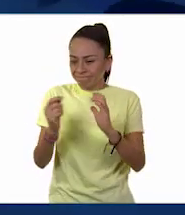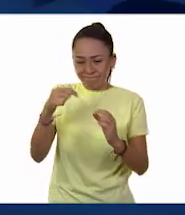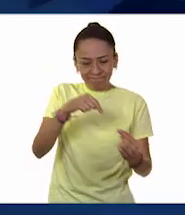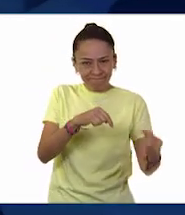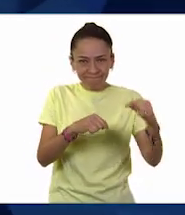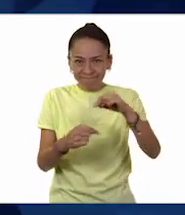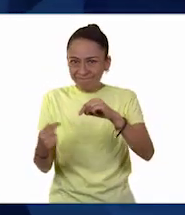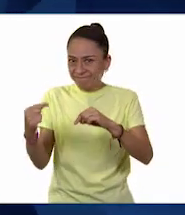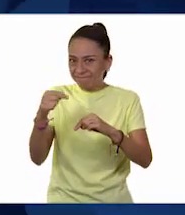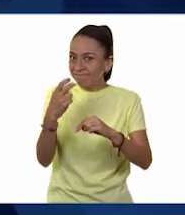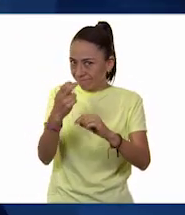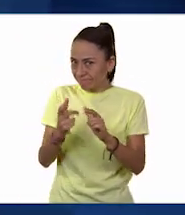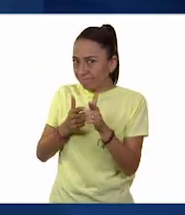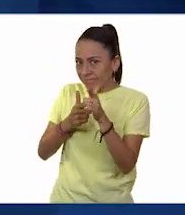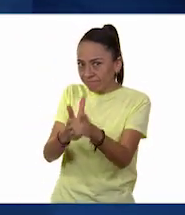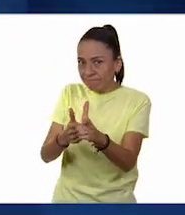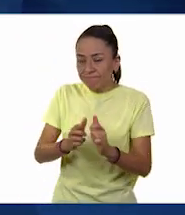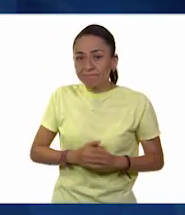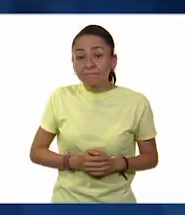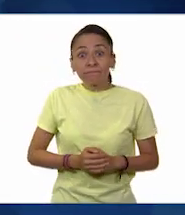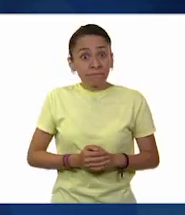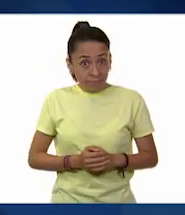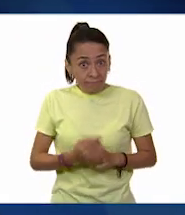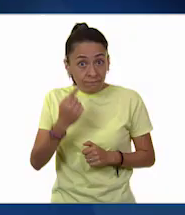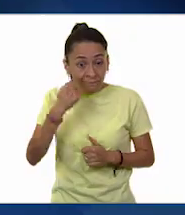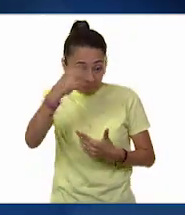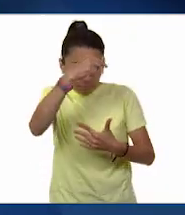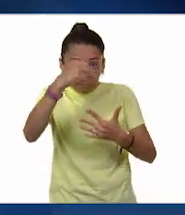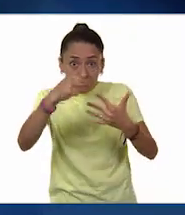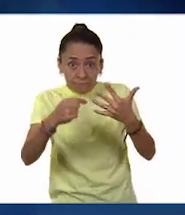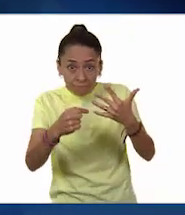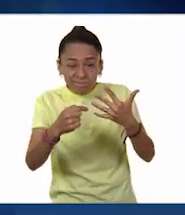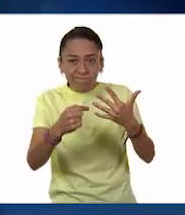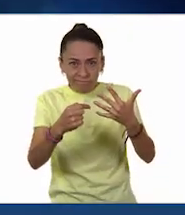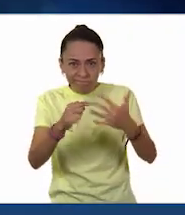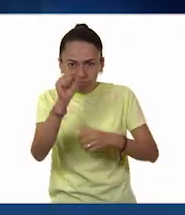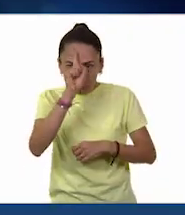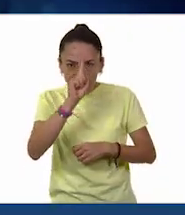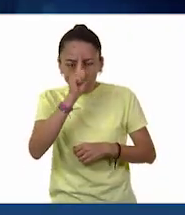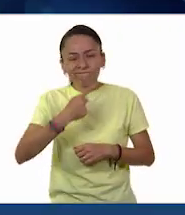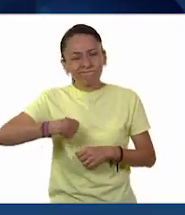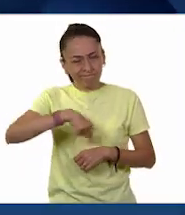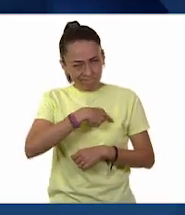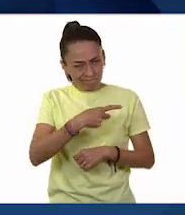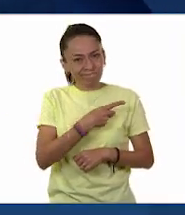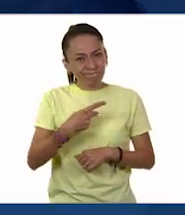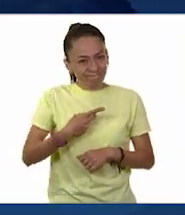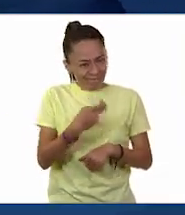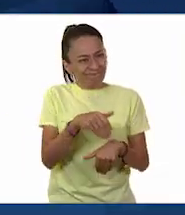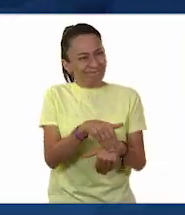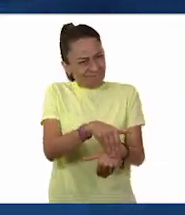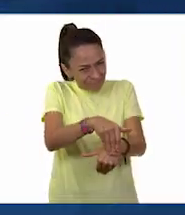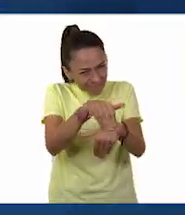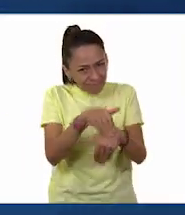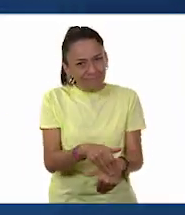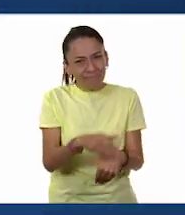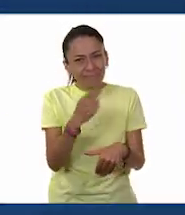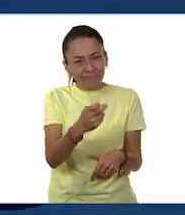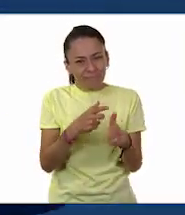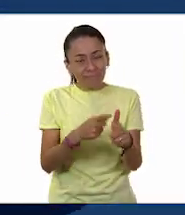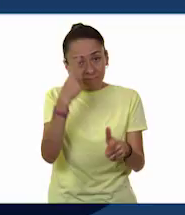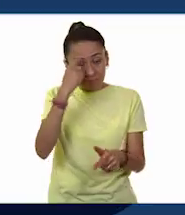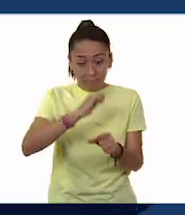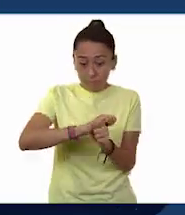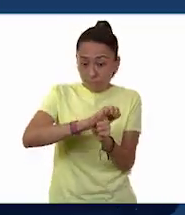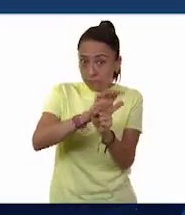Es muy importante continuar con las recomendaciones para evitar contagios de COVID. Trata de